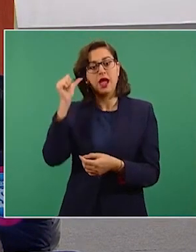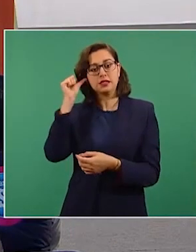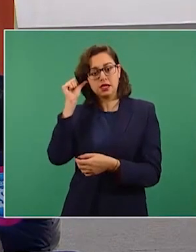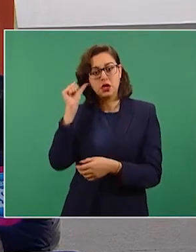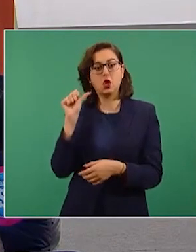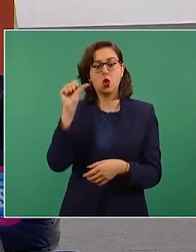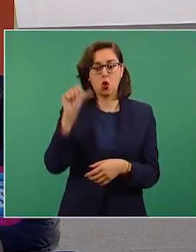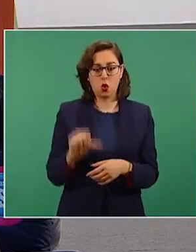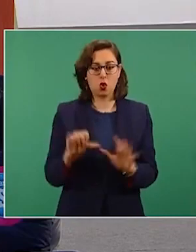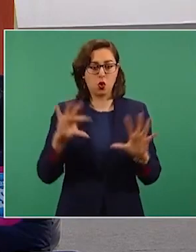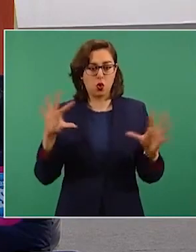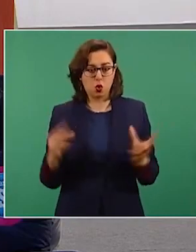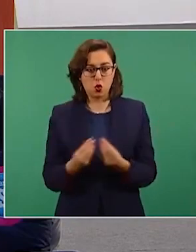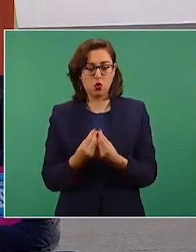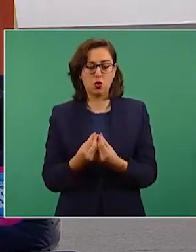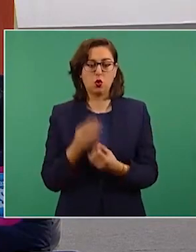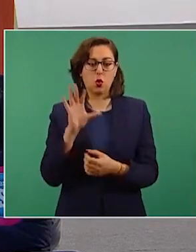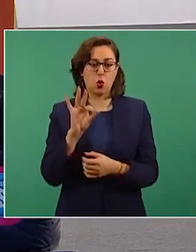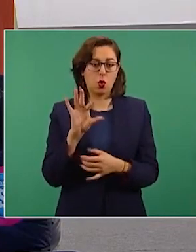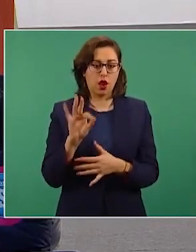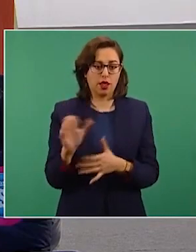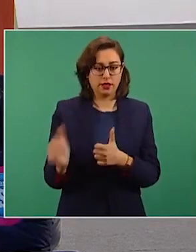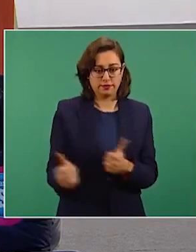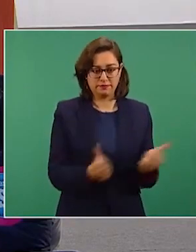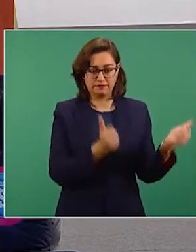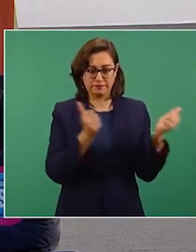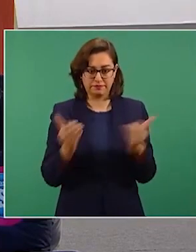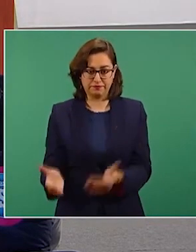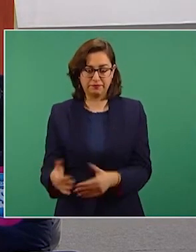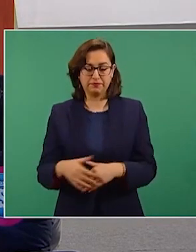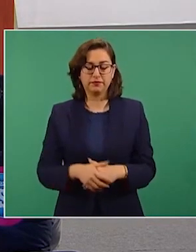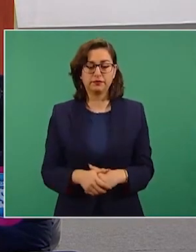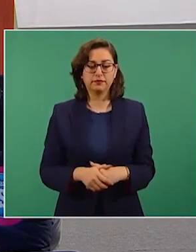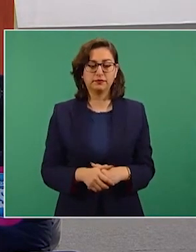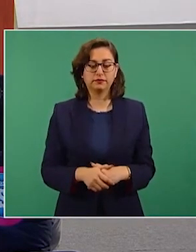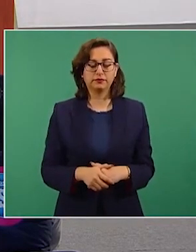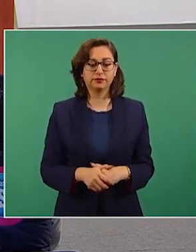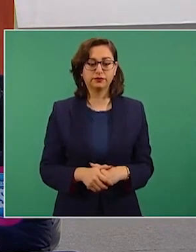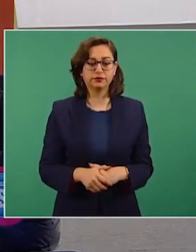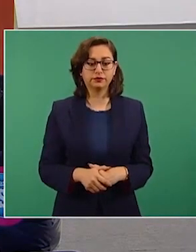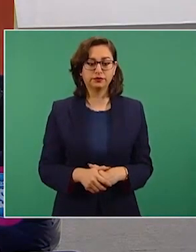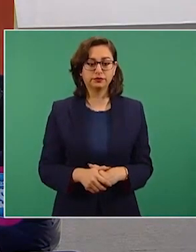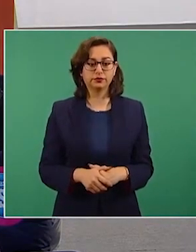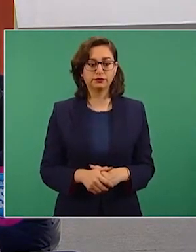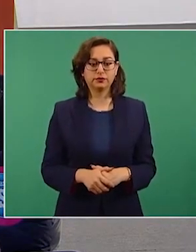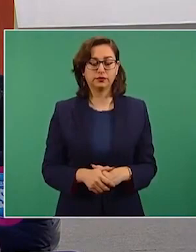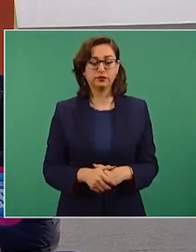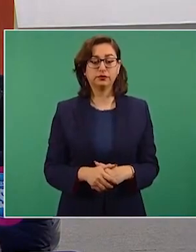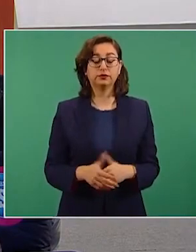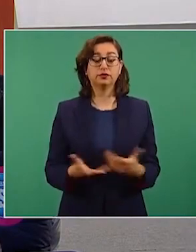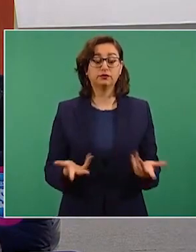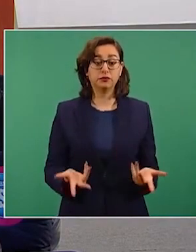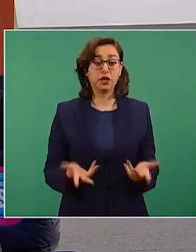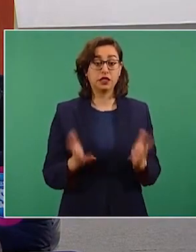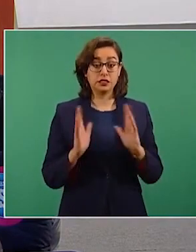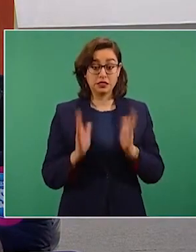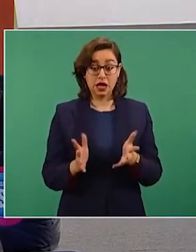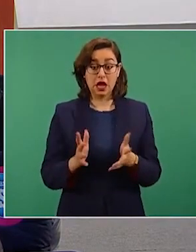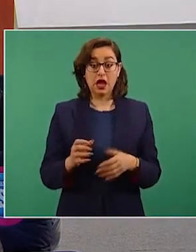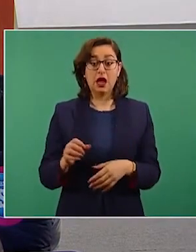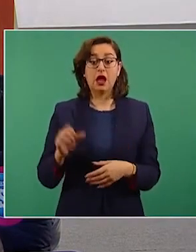número 40 y el embarque número 26. Y con esta cifra, señor presidente,